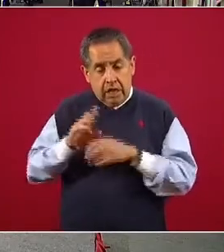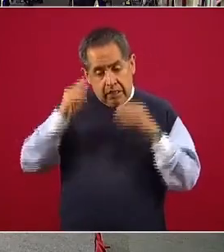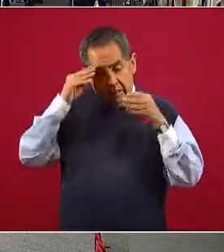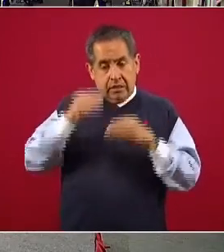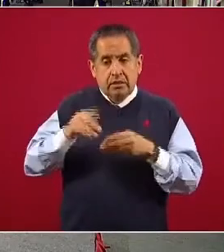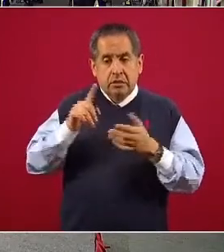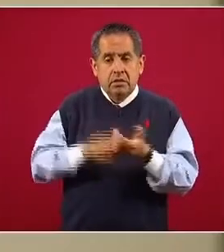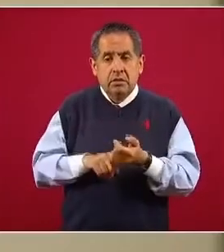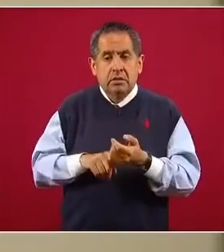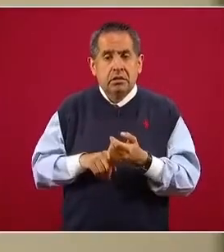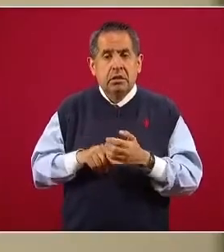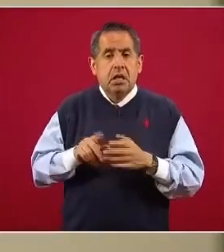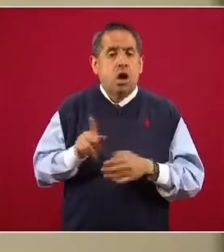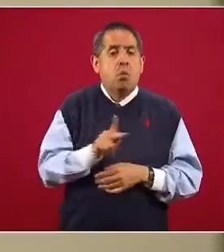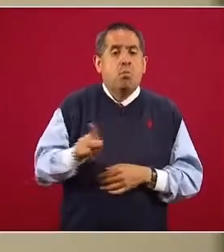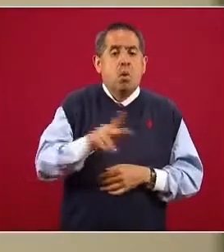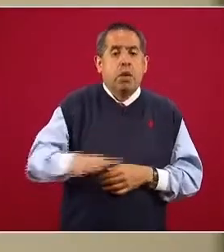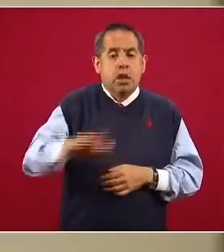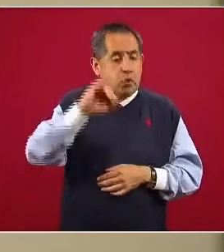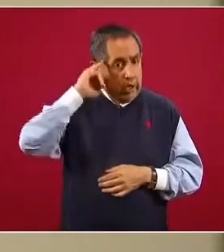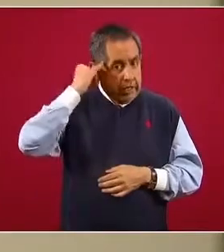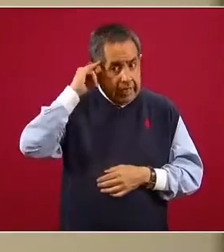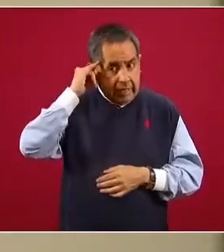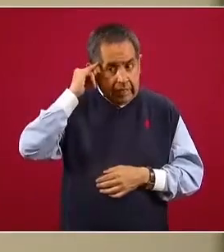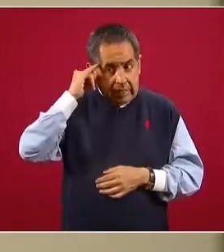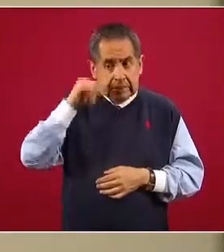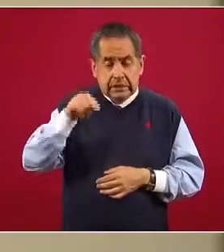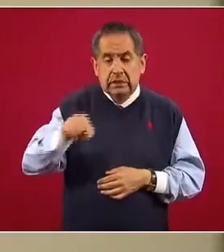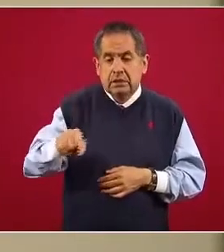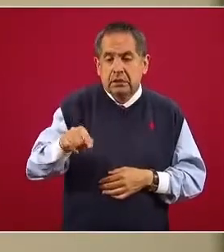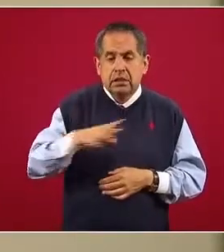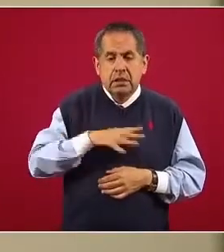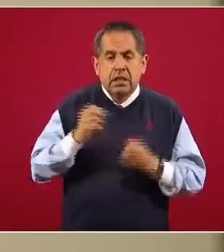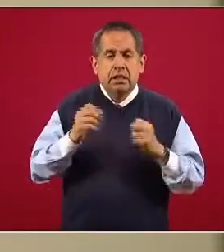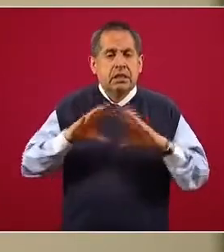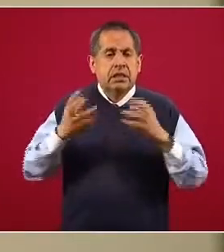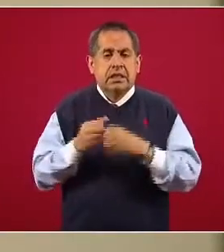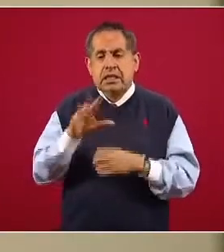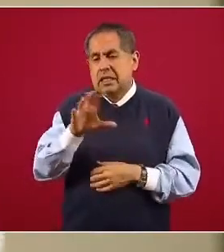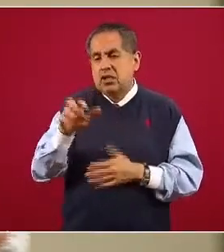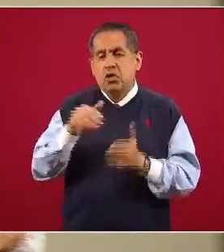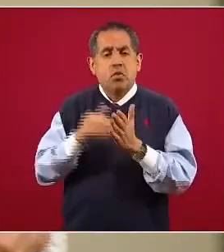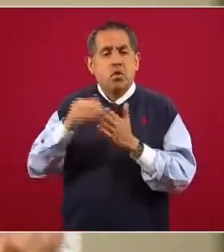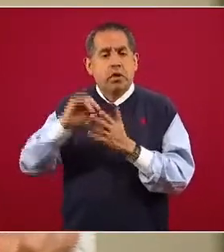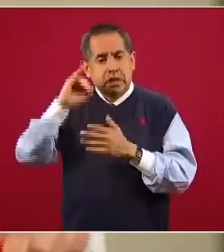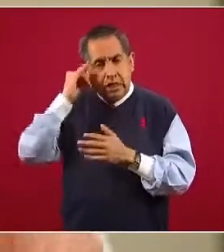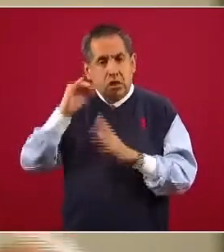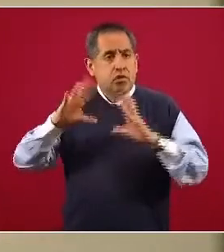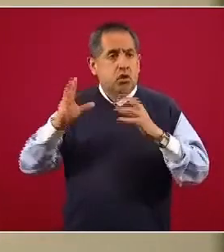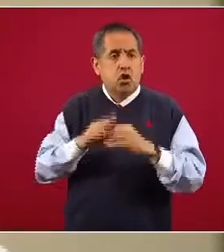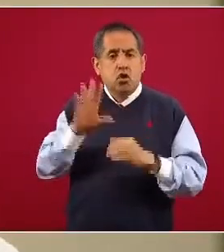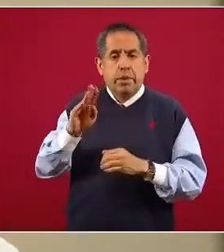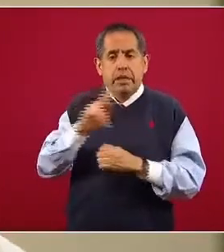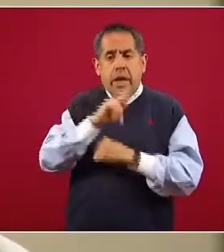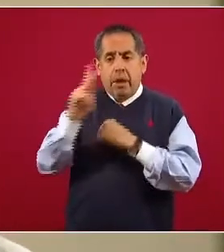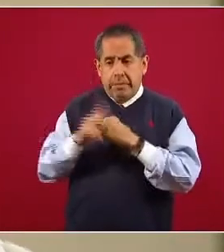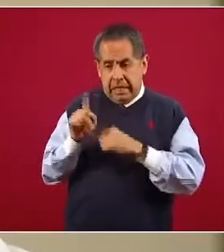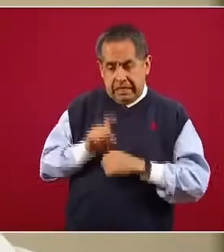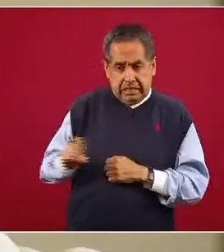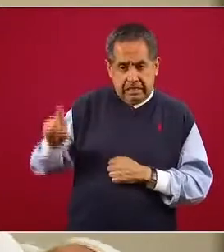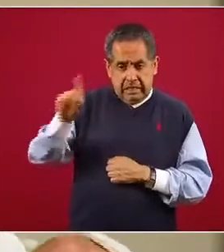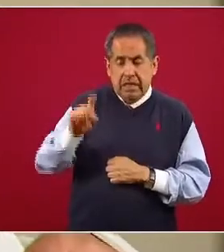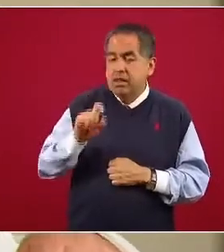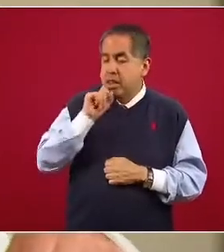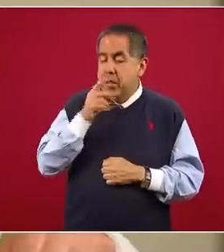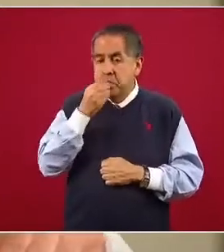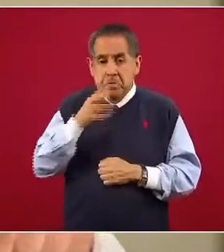las poblaciones indígenas. Se habló de que hay 500 millones de indígenas en 90 países y también se